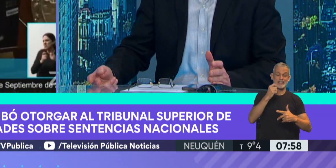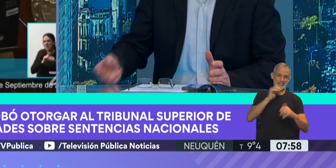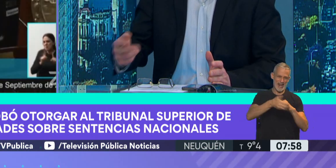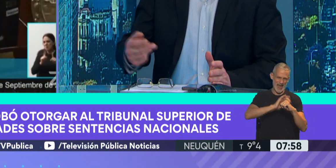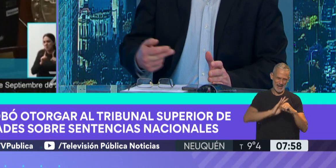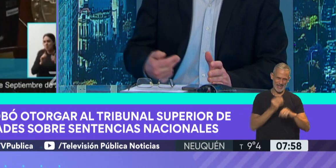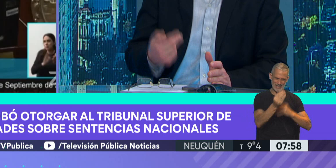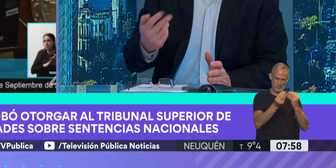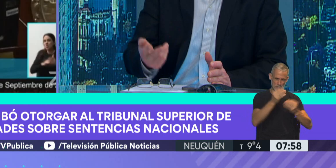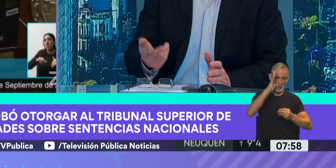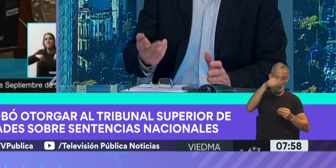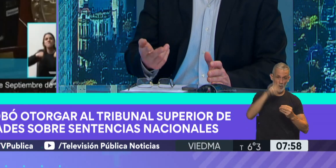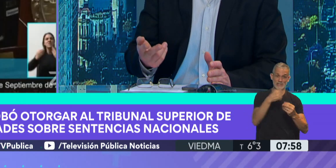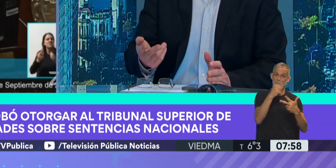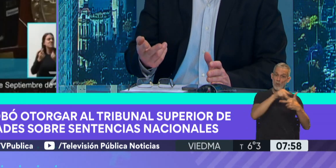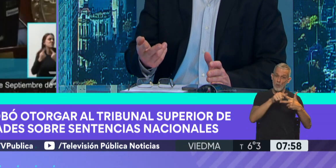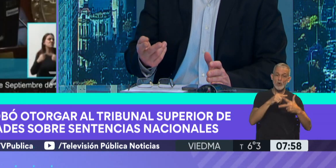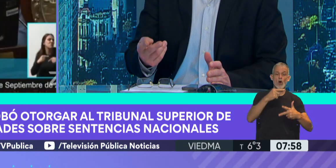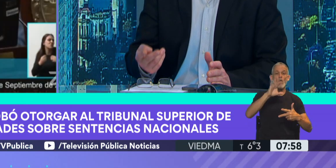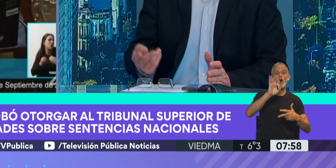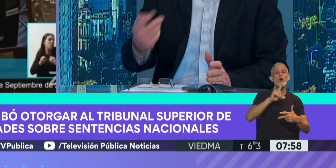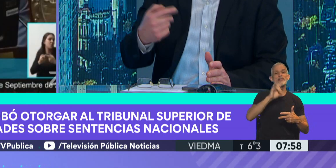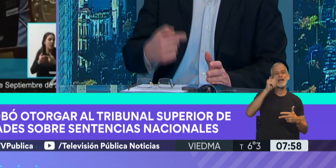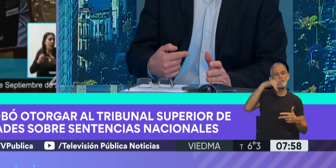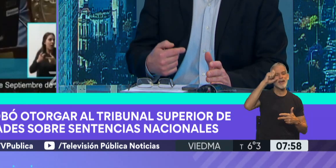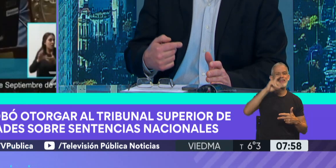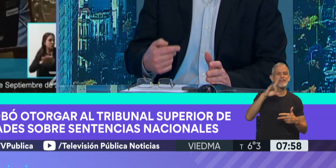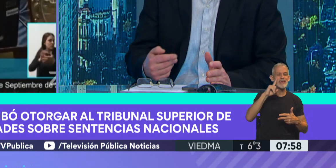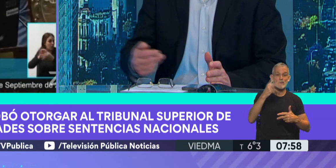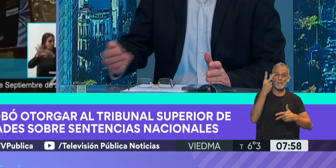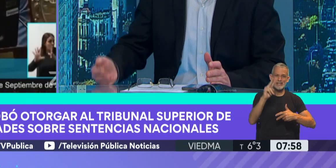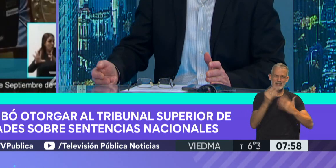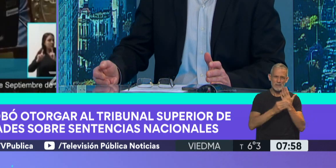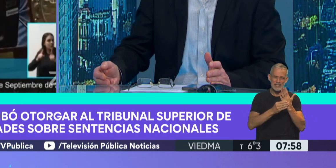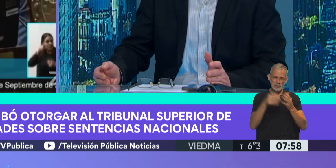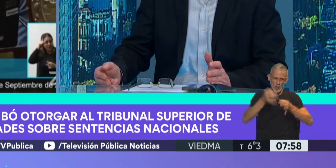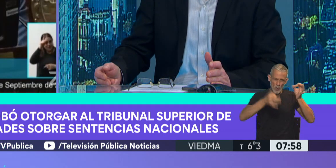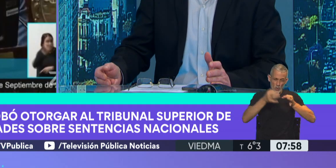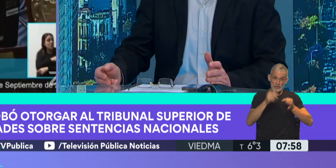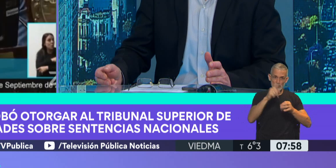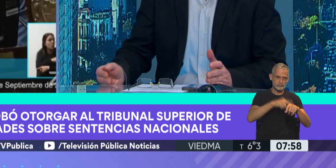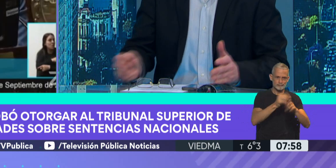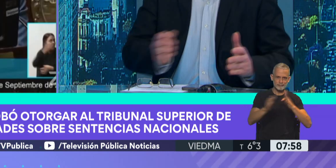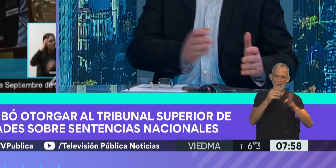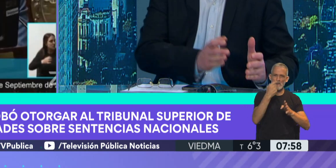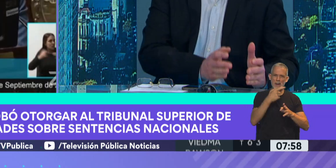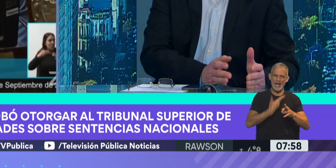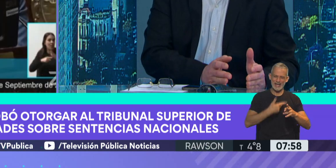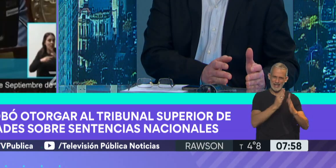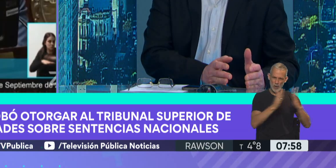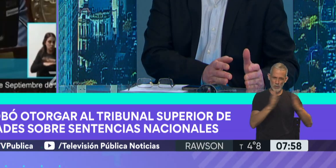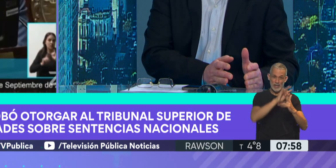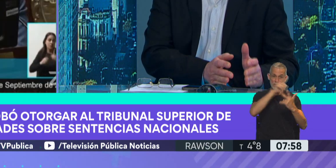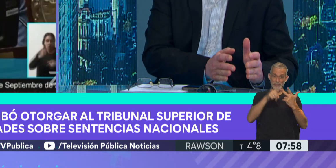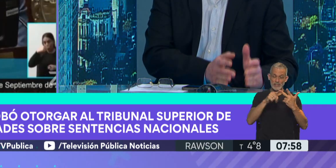Rodríguez Larreta. Uno de ellos, Santiago Otamendi, fue el viceministro de Justicia durante la gestión de Mauricio Macri, y la